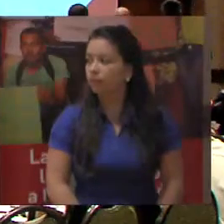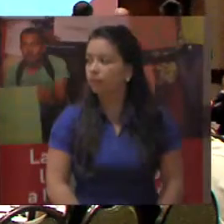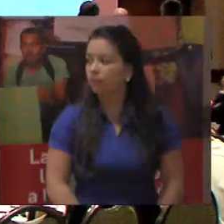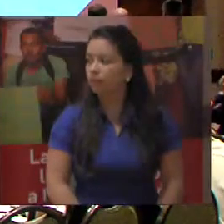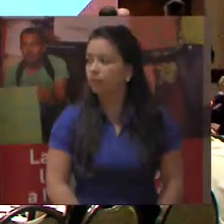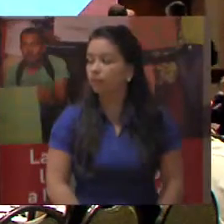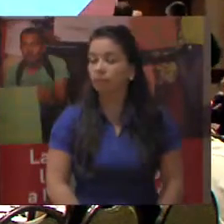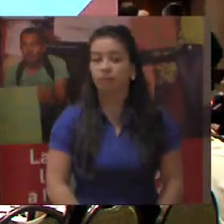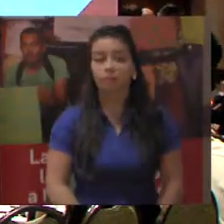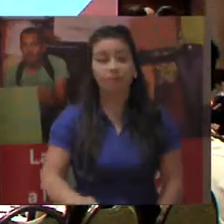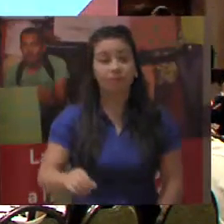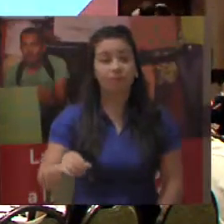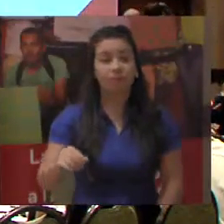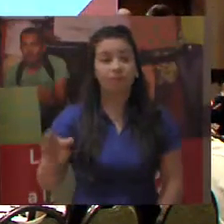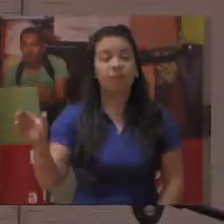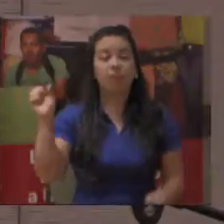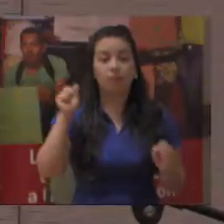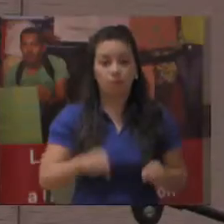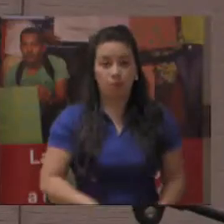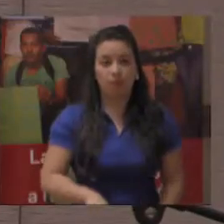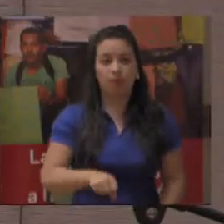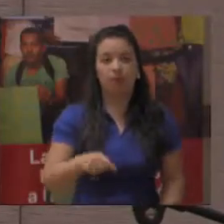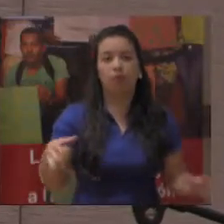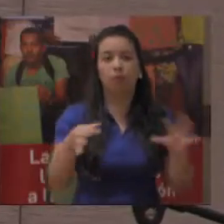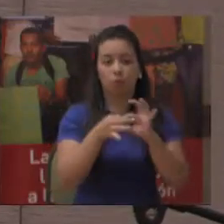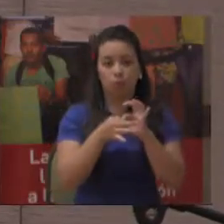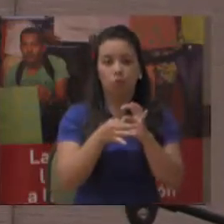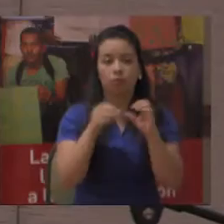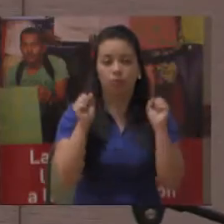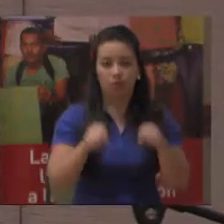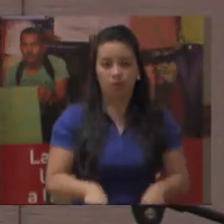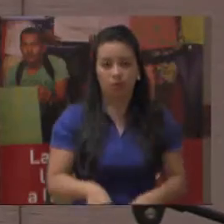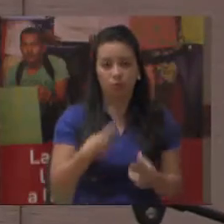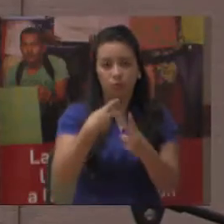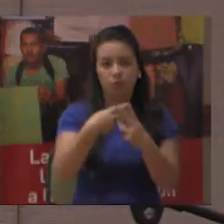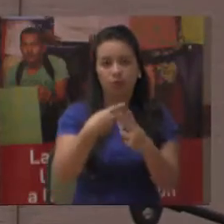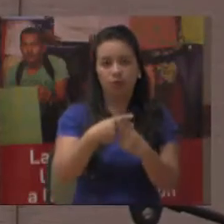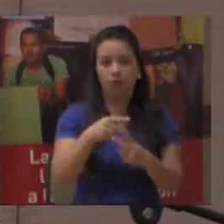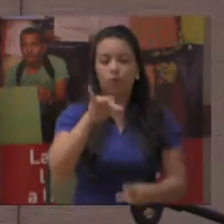Les recuerdo numeral Juntos Podemos para redes sociales.